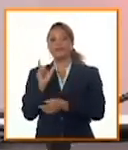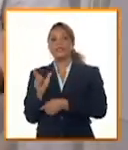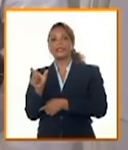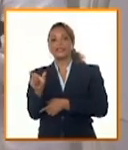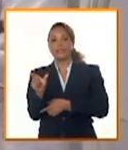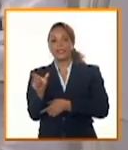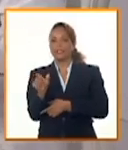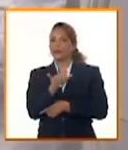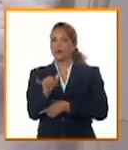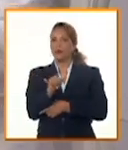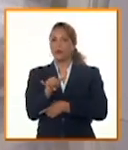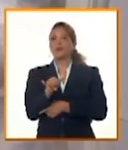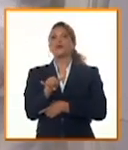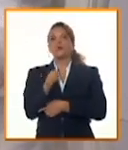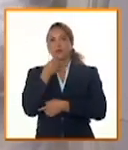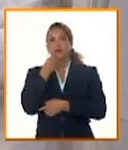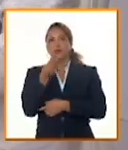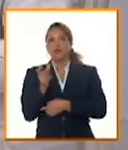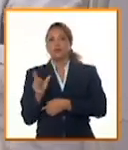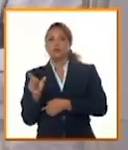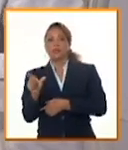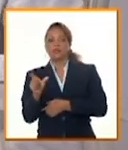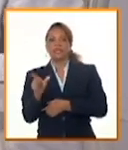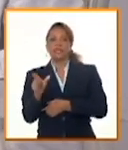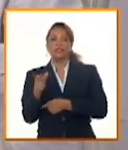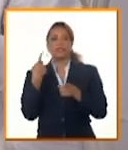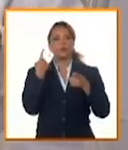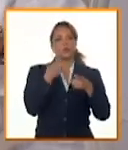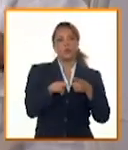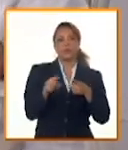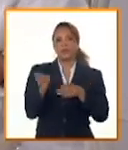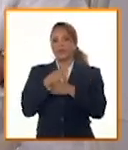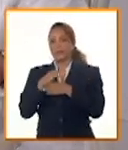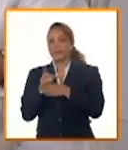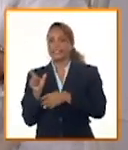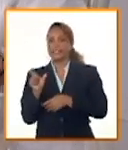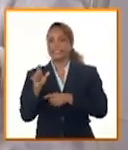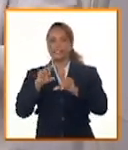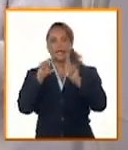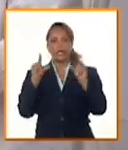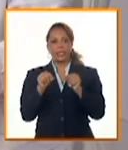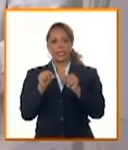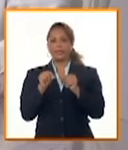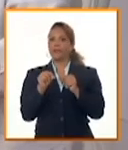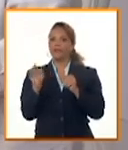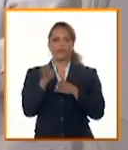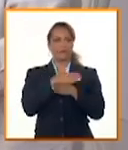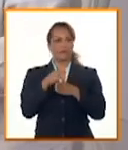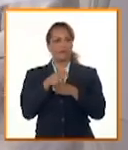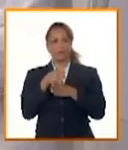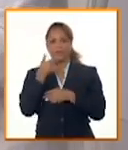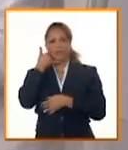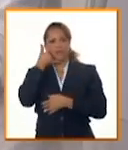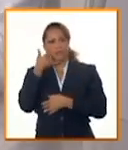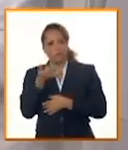vas a poder pagar con una tarjeta de débito con una tarjeta prepagada con a mi traje con el transfer móvil con código QR